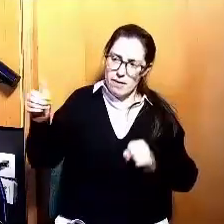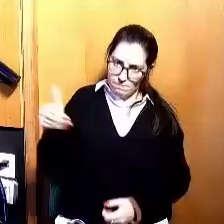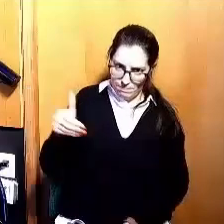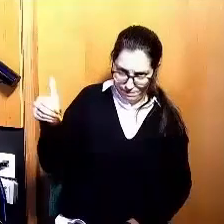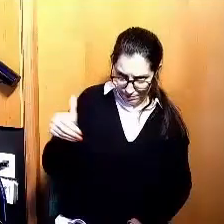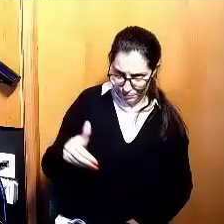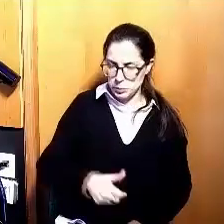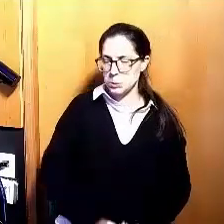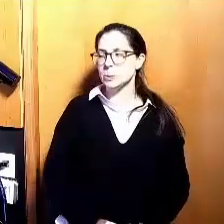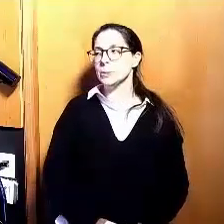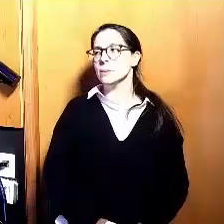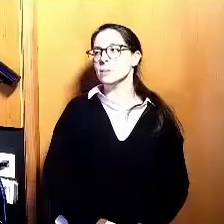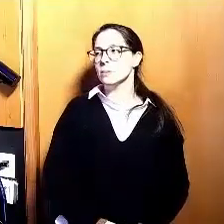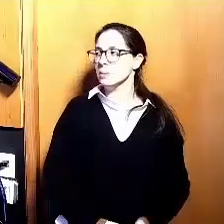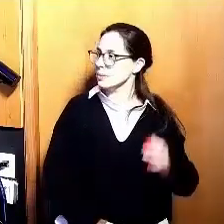como por ahí. Bien.